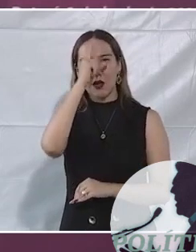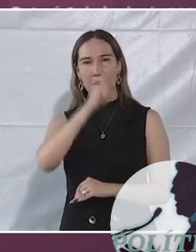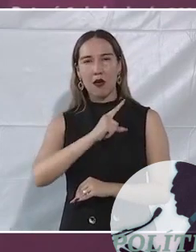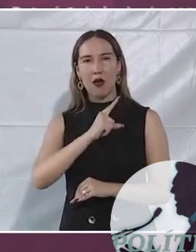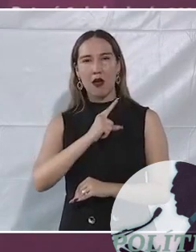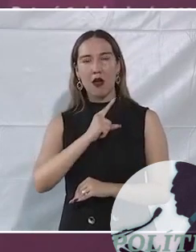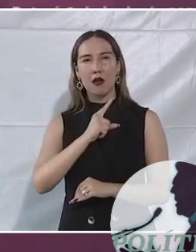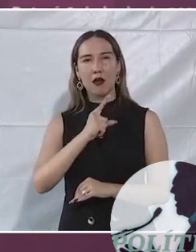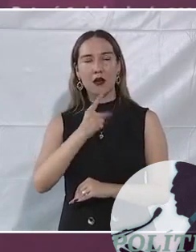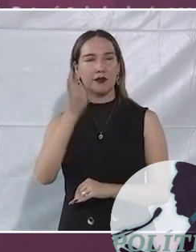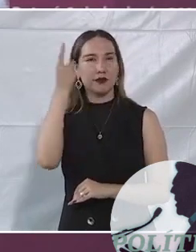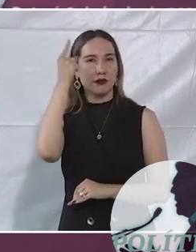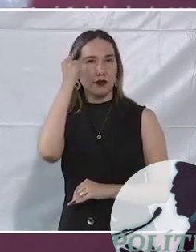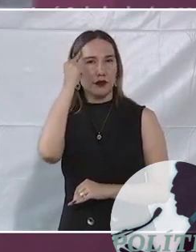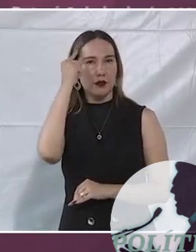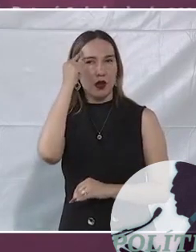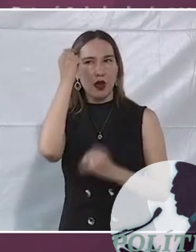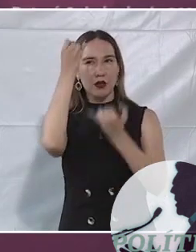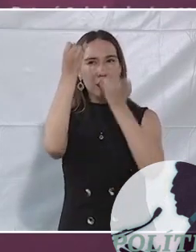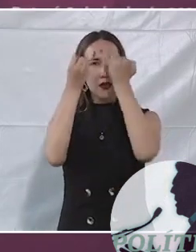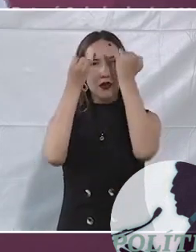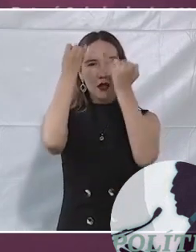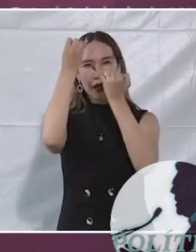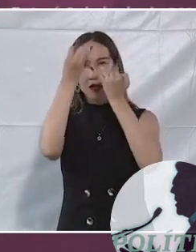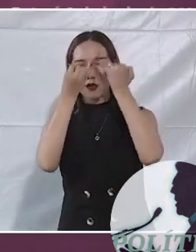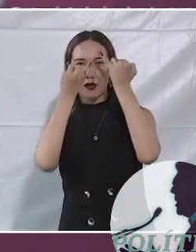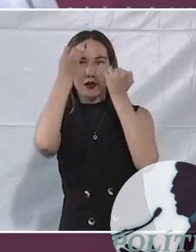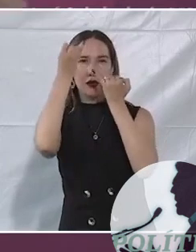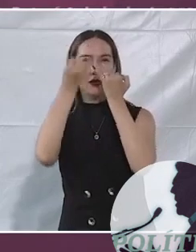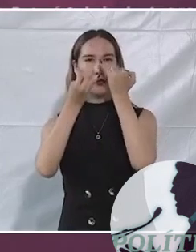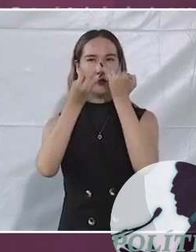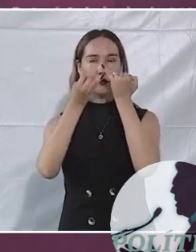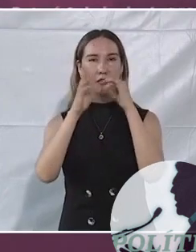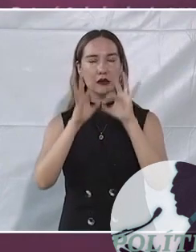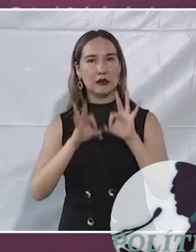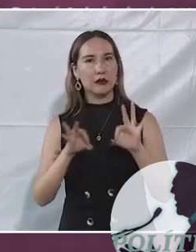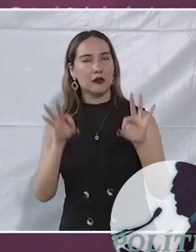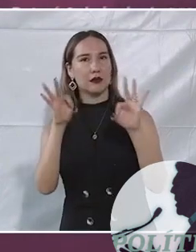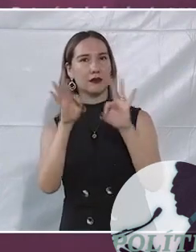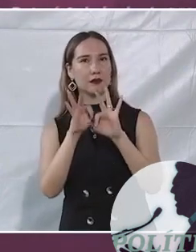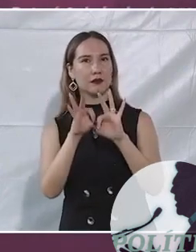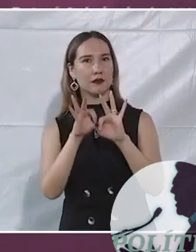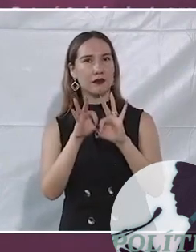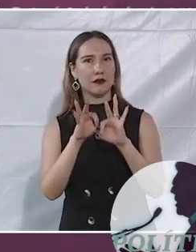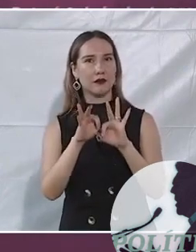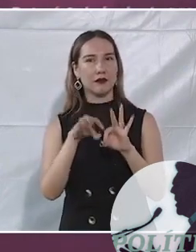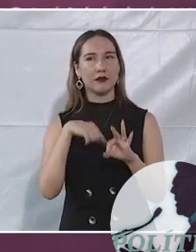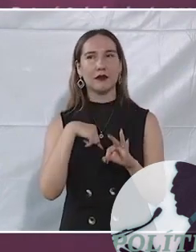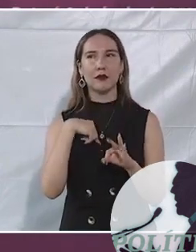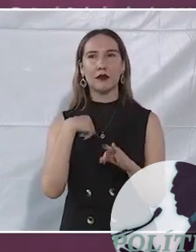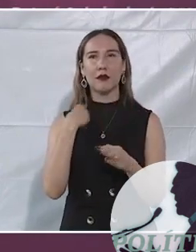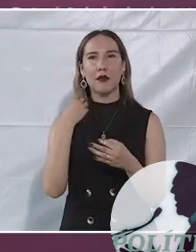nuestra mente, imaginar cosas, porque va uno a la casa de Gilitla,